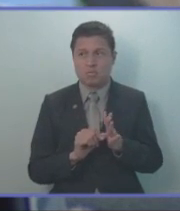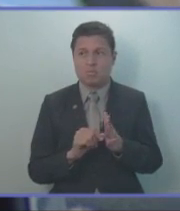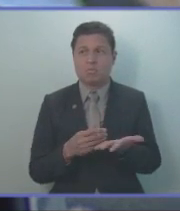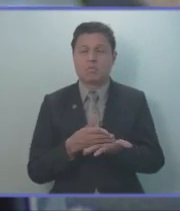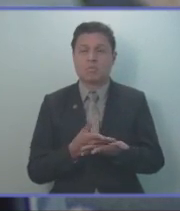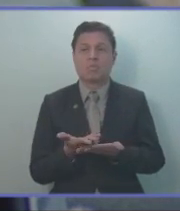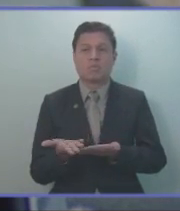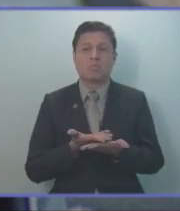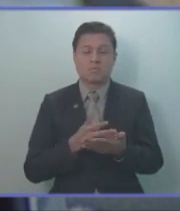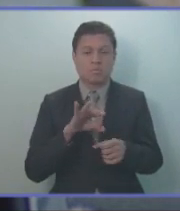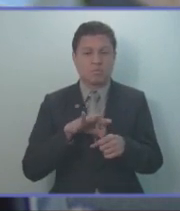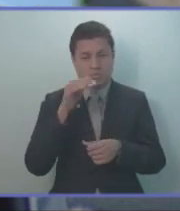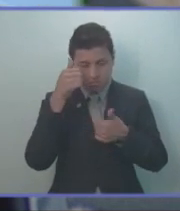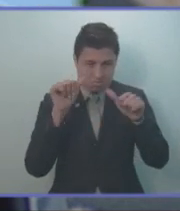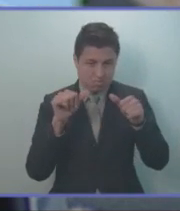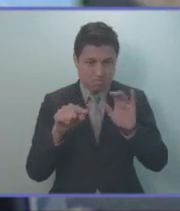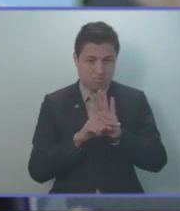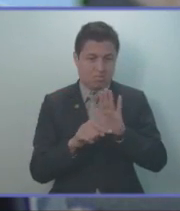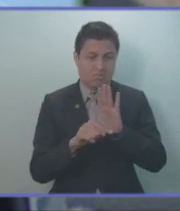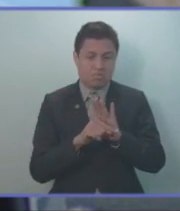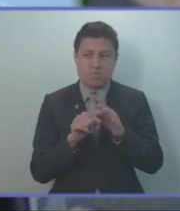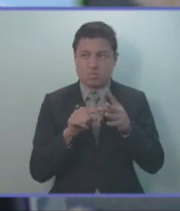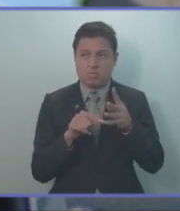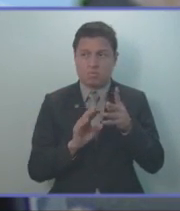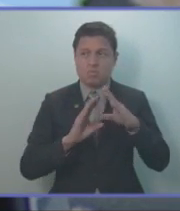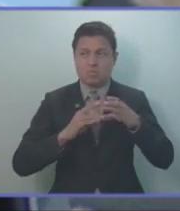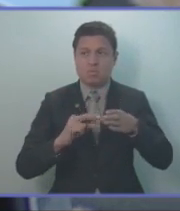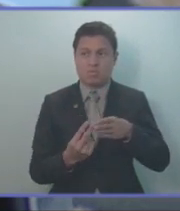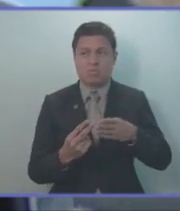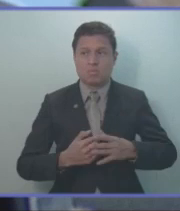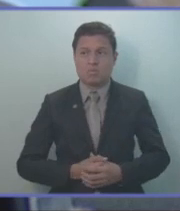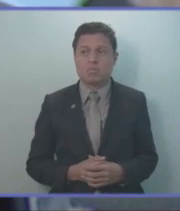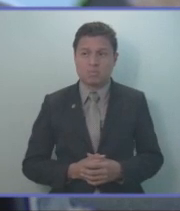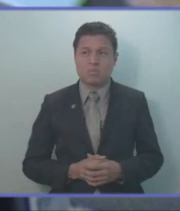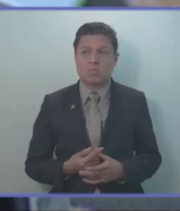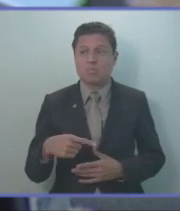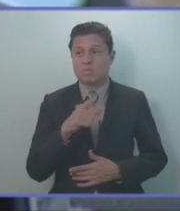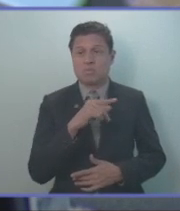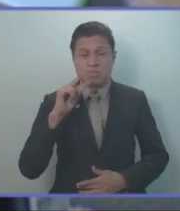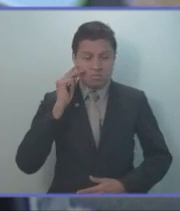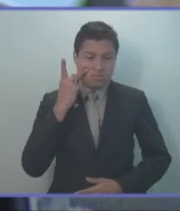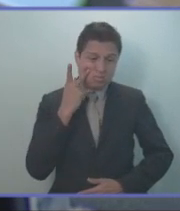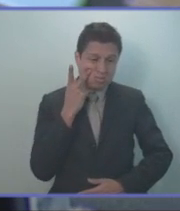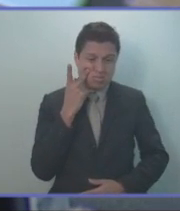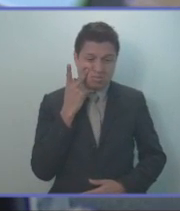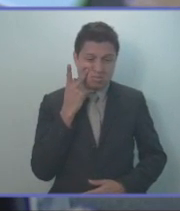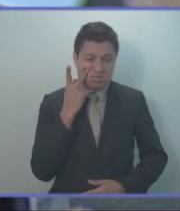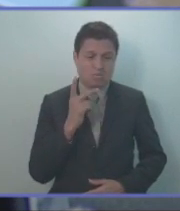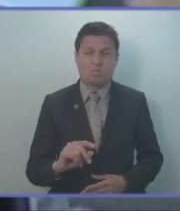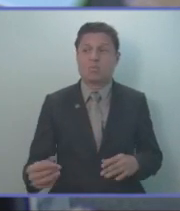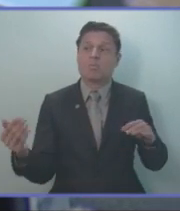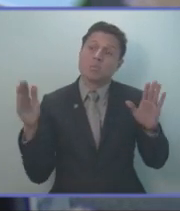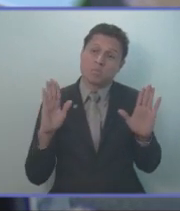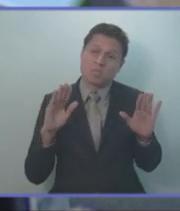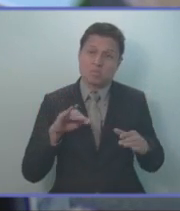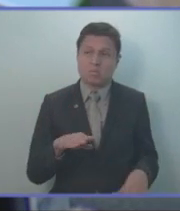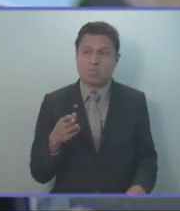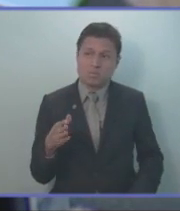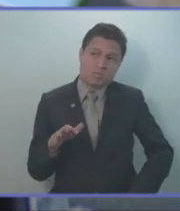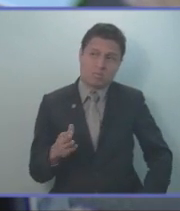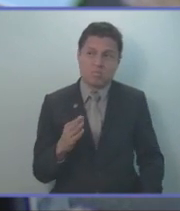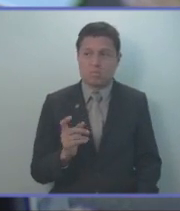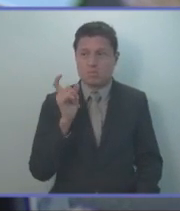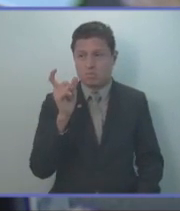concurre aprobando la negación de la comisión, ello se traduce en un rechazo o utilizando